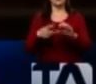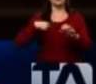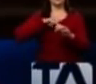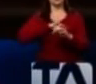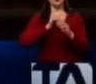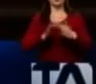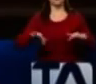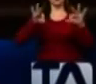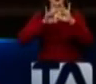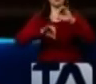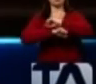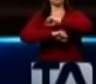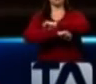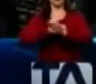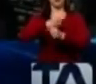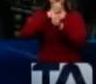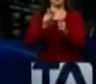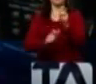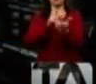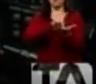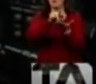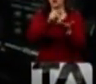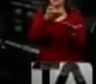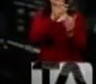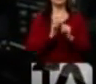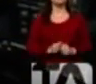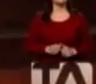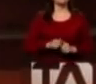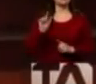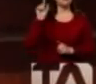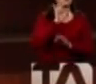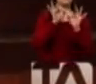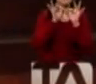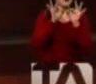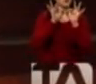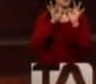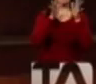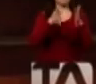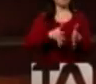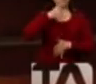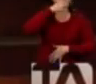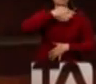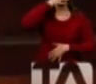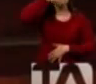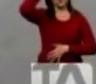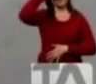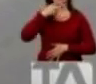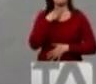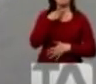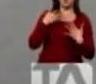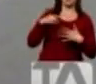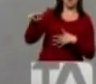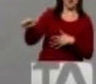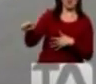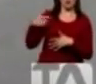que es fundamental para la seguridad de los usuarios. Es así que Giovanni Jiménez teme que el gobierno de Gustavo Baroja pretende integrar los recursos